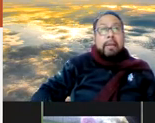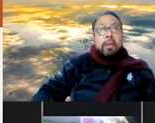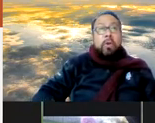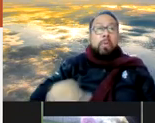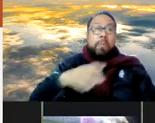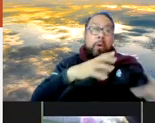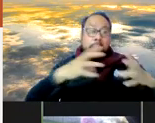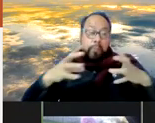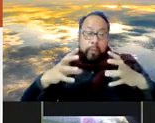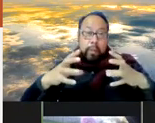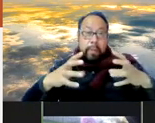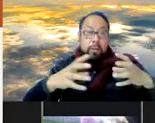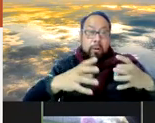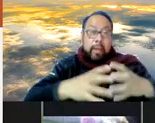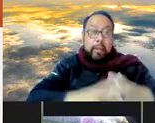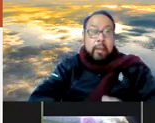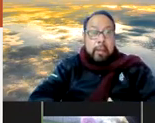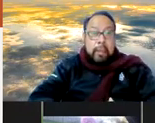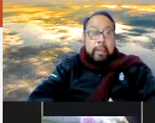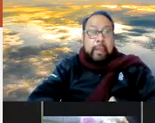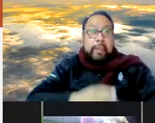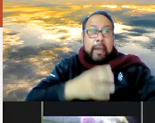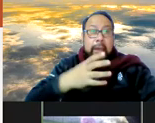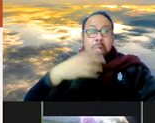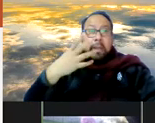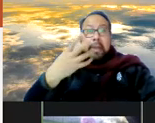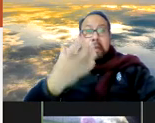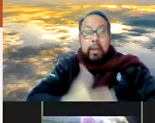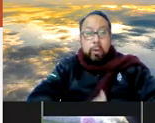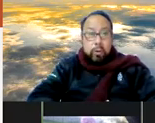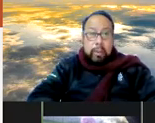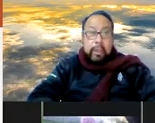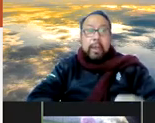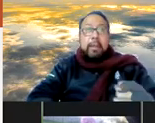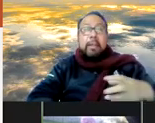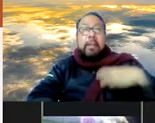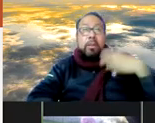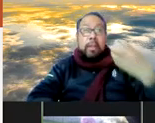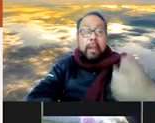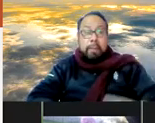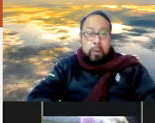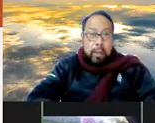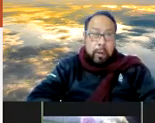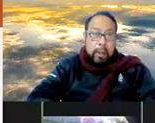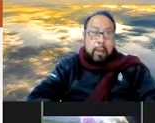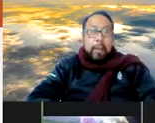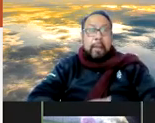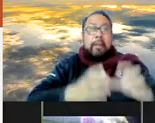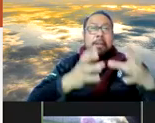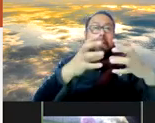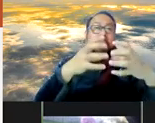a este grupo de personas que ya que son egresados y que ya están dentro del ámbito